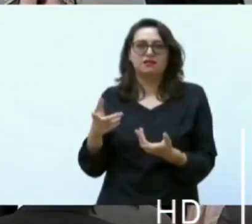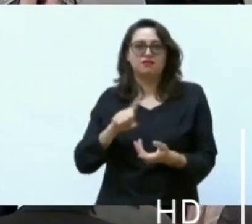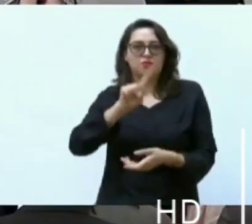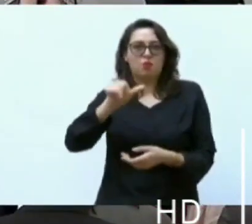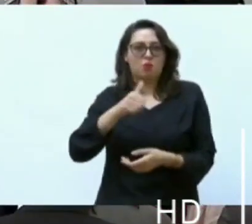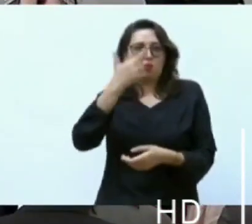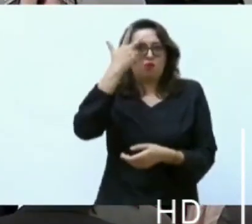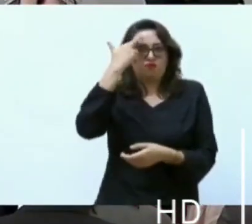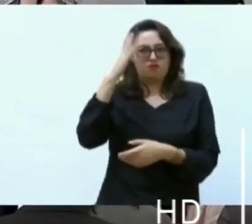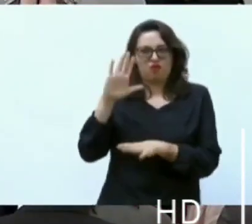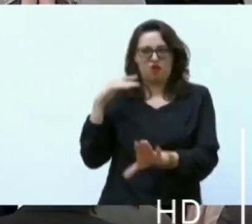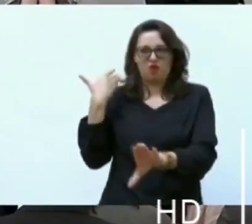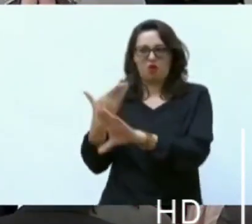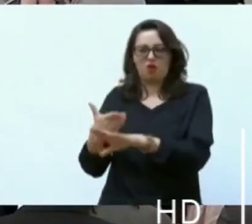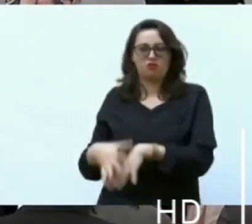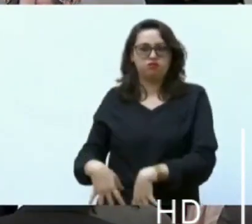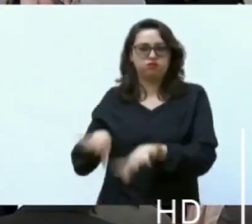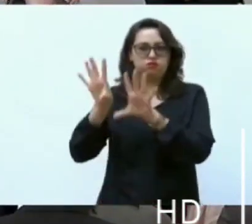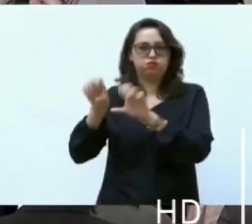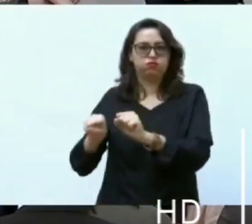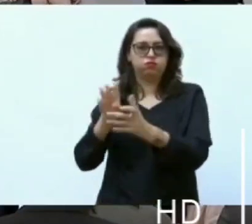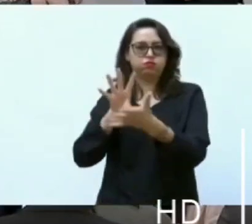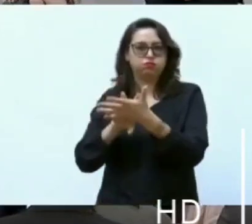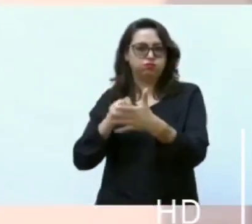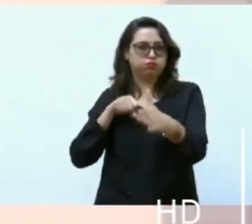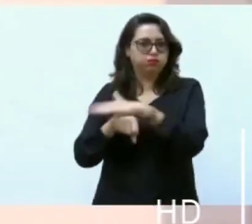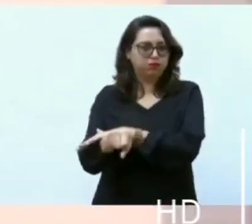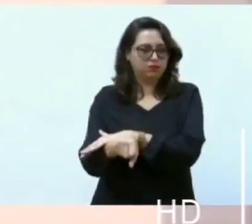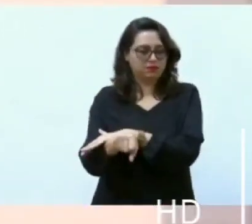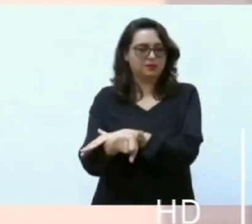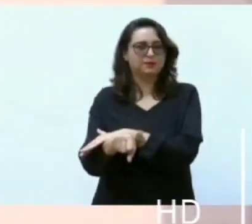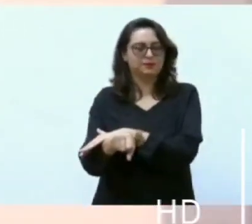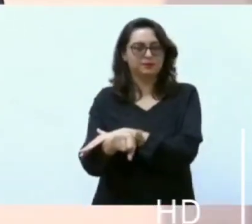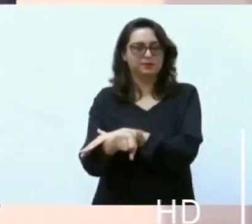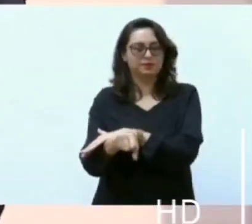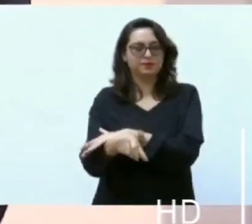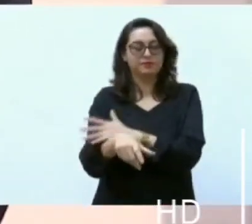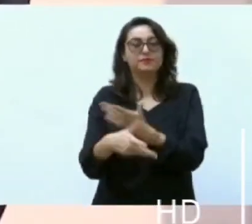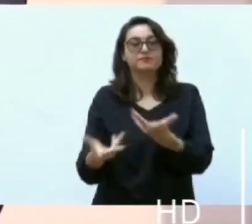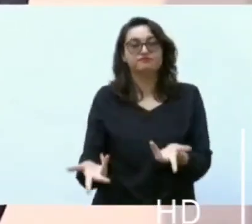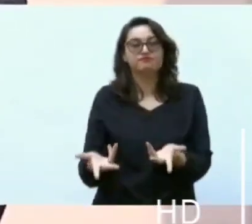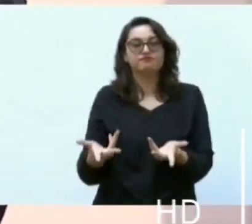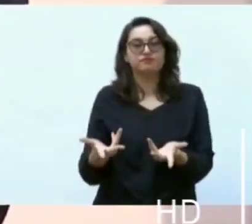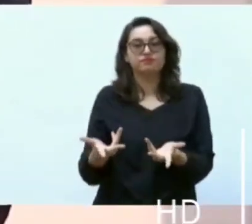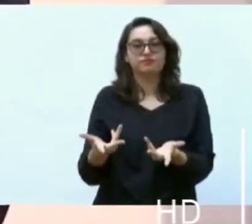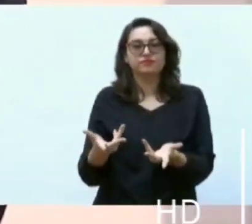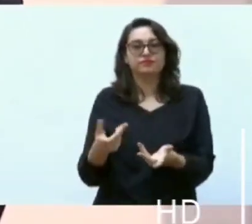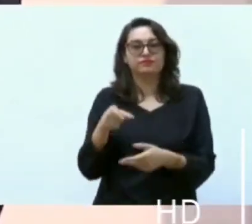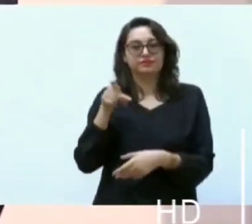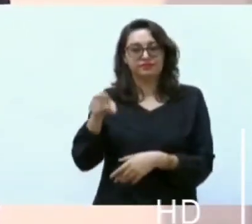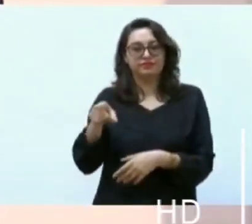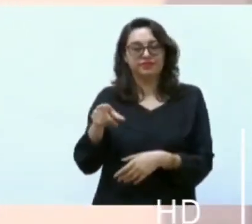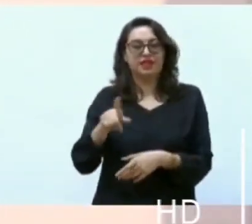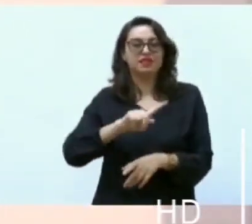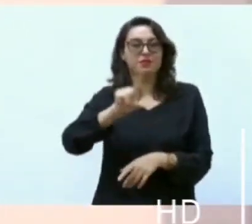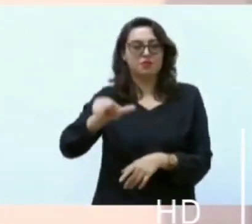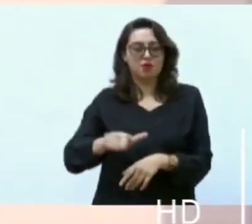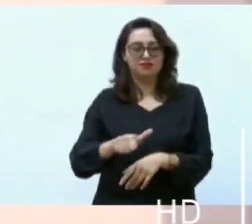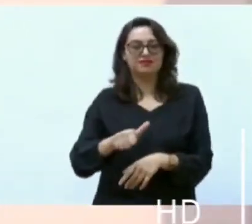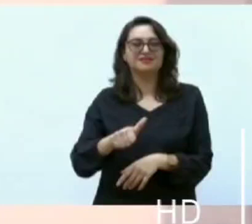porfirista en Tabasco, y salió de la cárcel y lo eligieron gobernador de